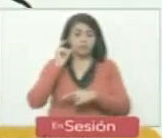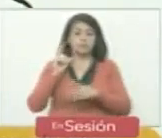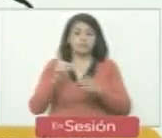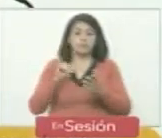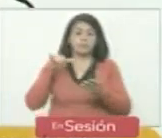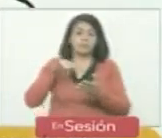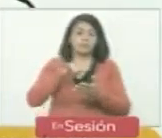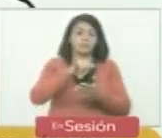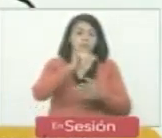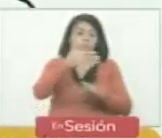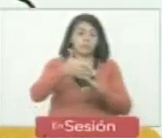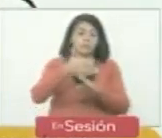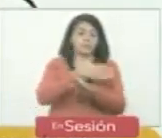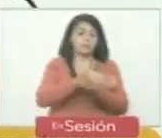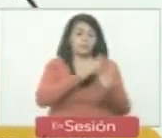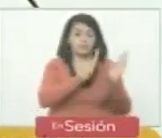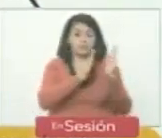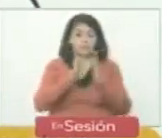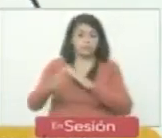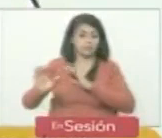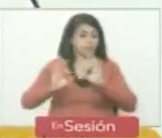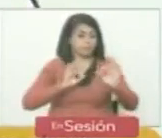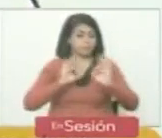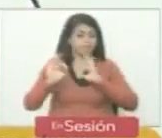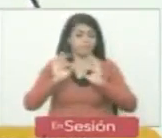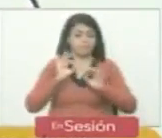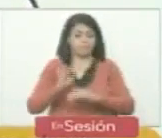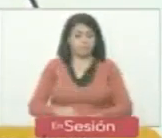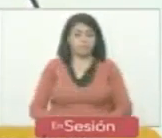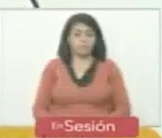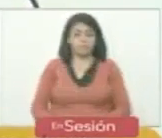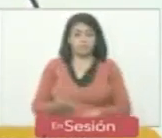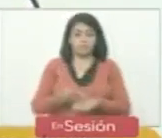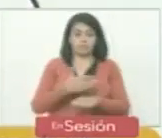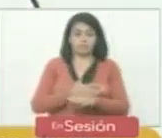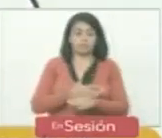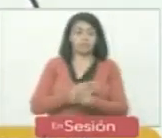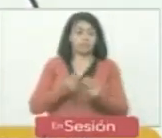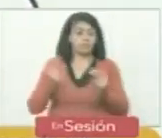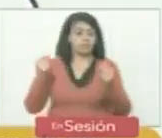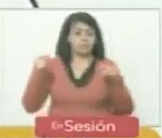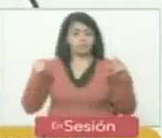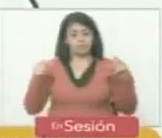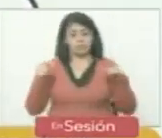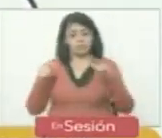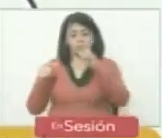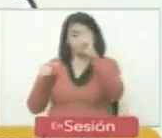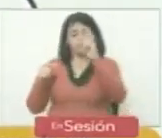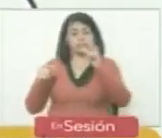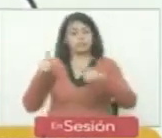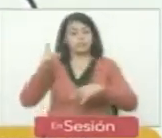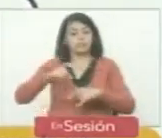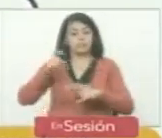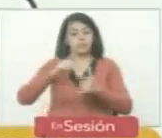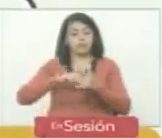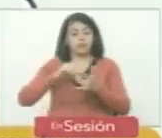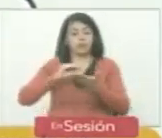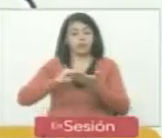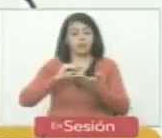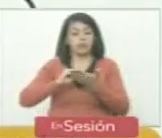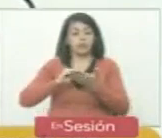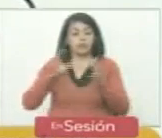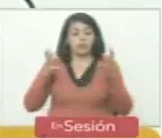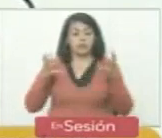despegue previa coordinación logística. Antes de despegar, se requería el